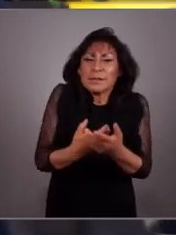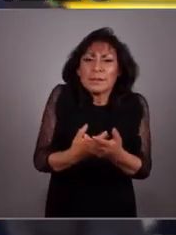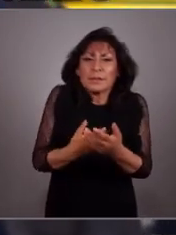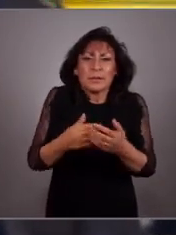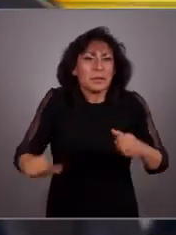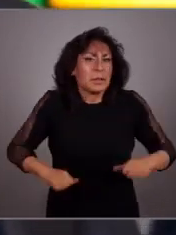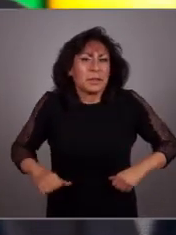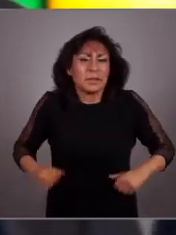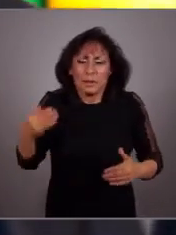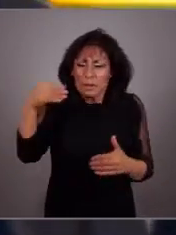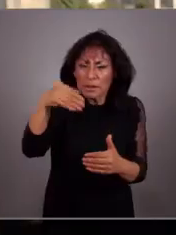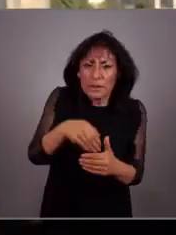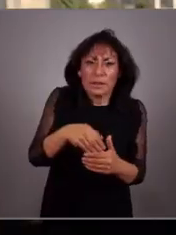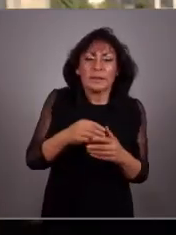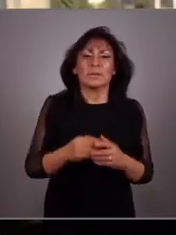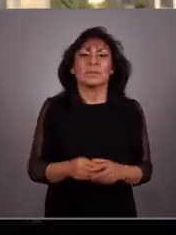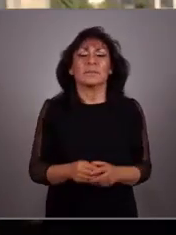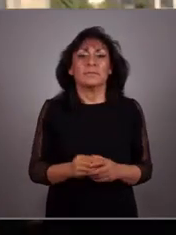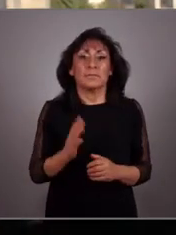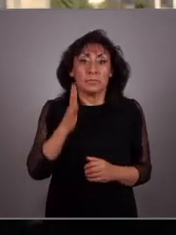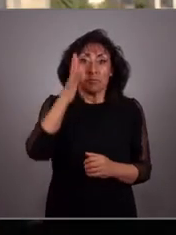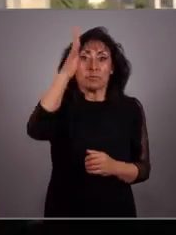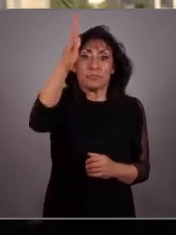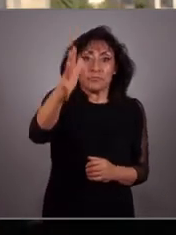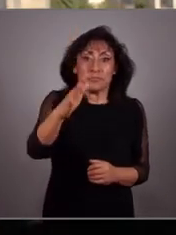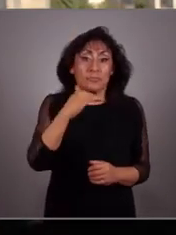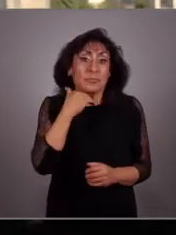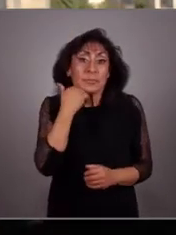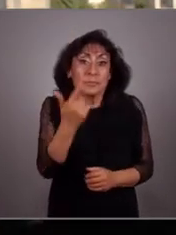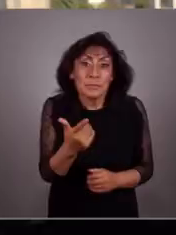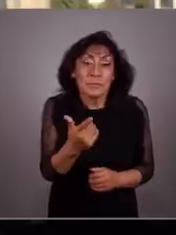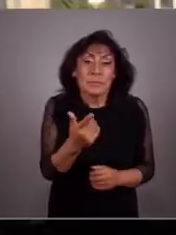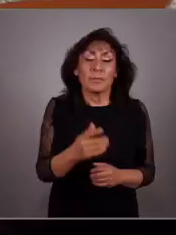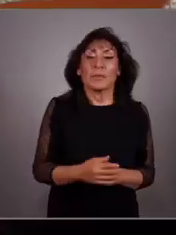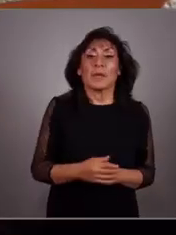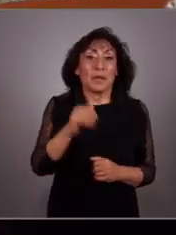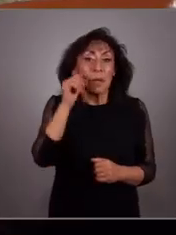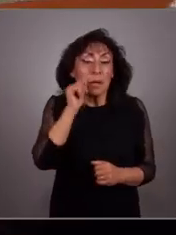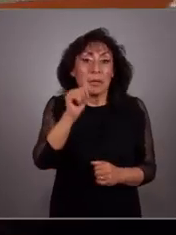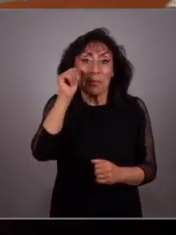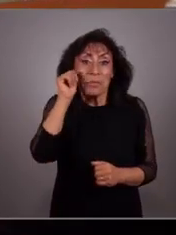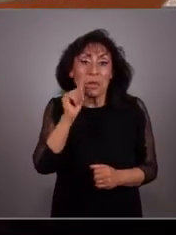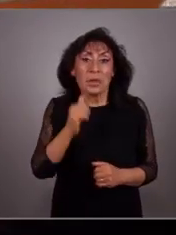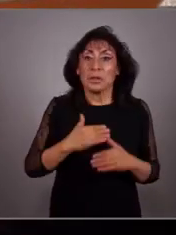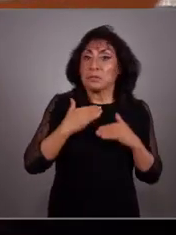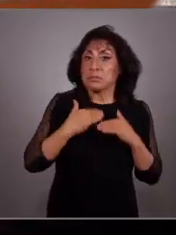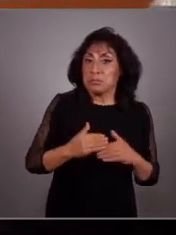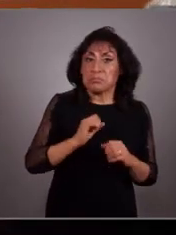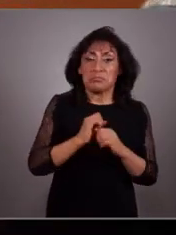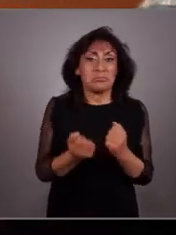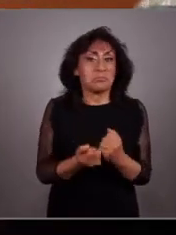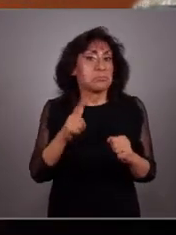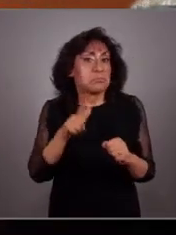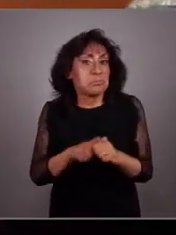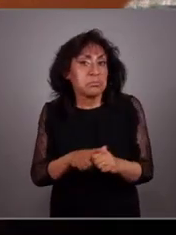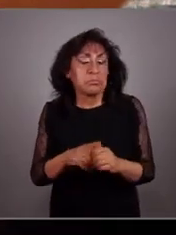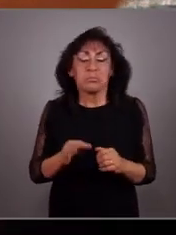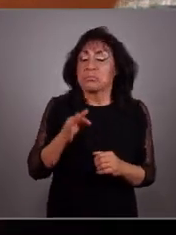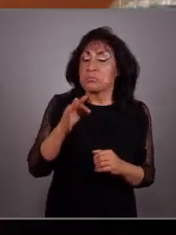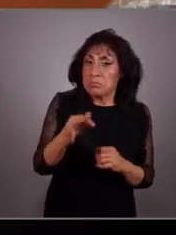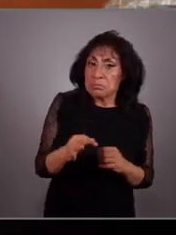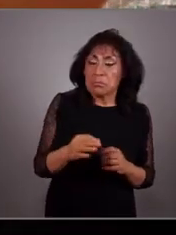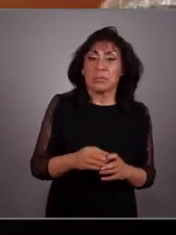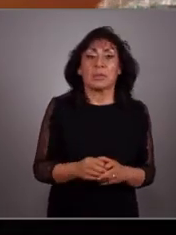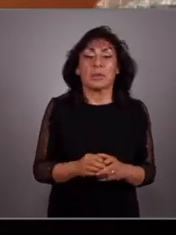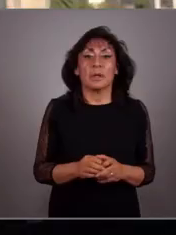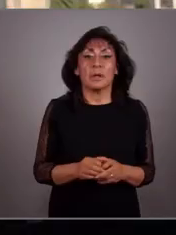ideas, causas, anhelos y quehaceres. El futuro que queremos es guiado por una búsqueda permanente de la justicia